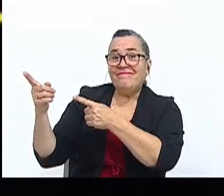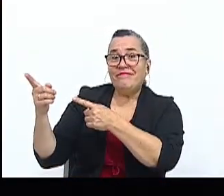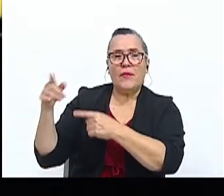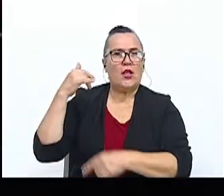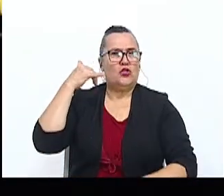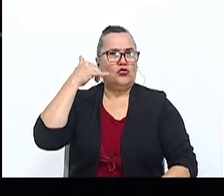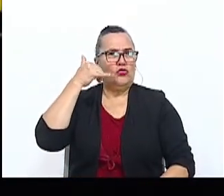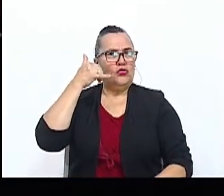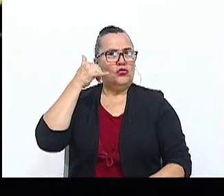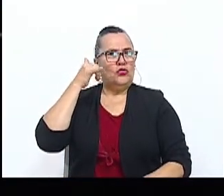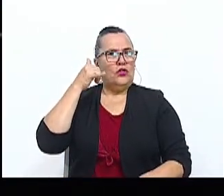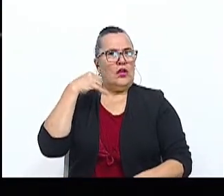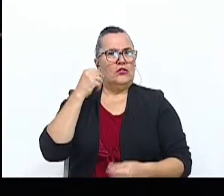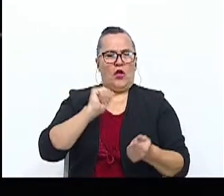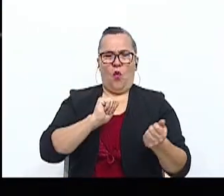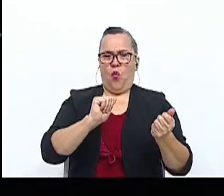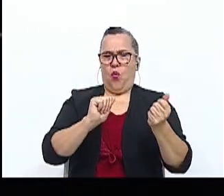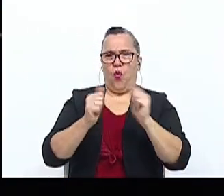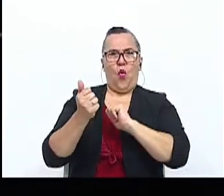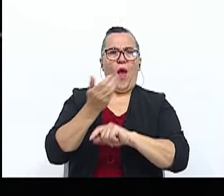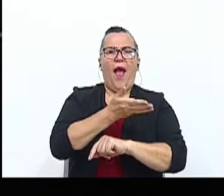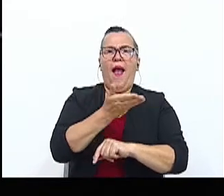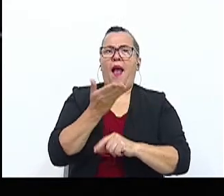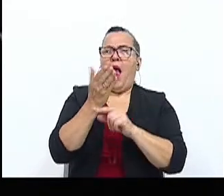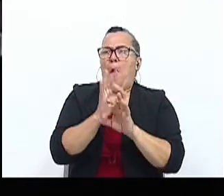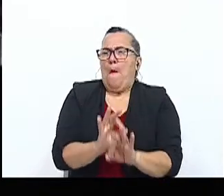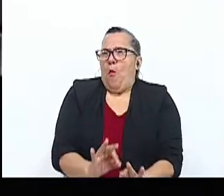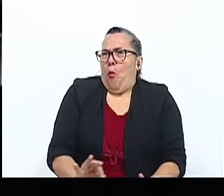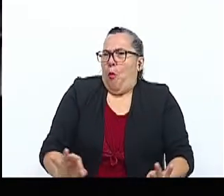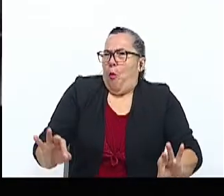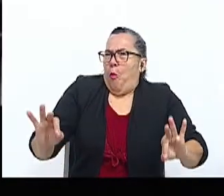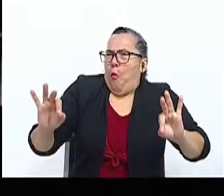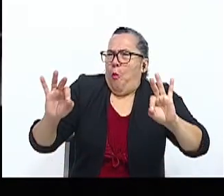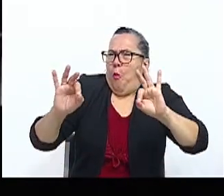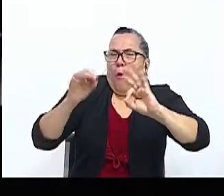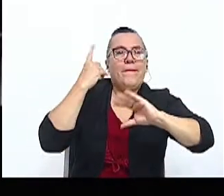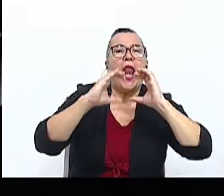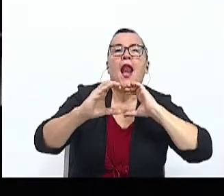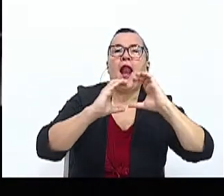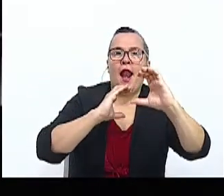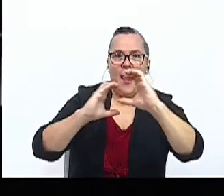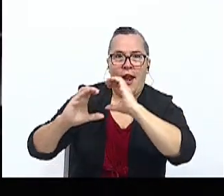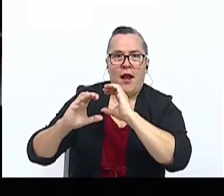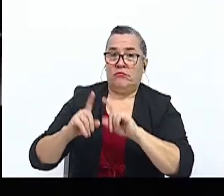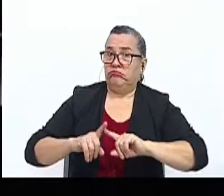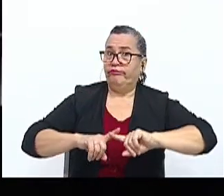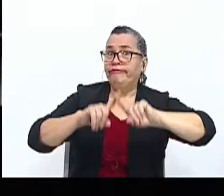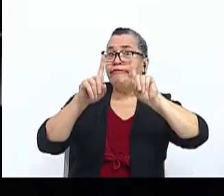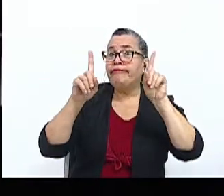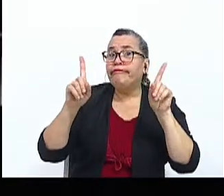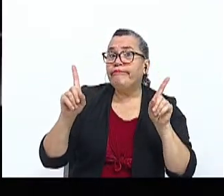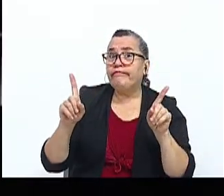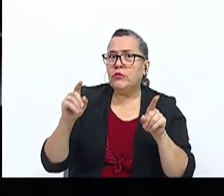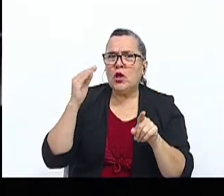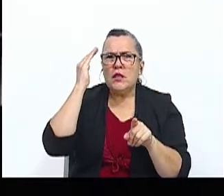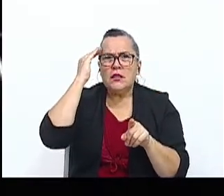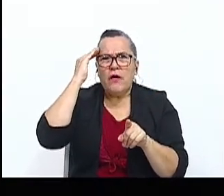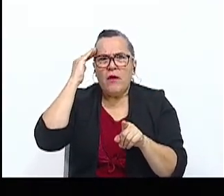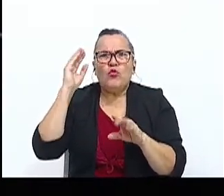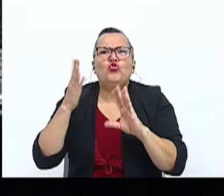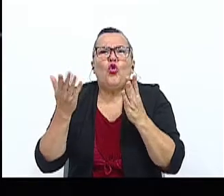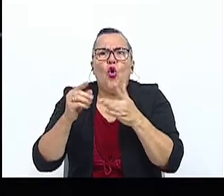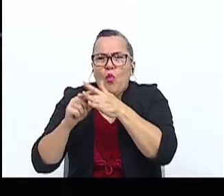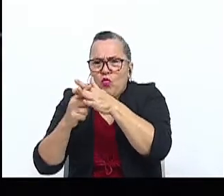teléfono celular se ha convertido en un elemento indispensable de comunicación. Sin embargo, poco sabemos de su